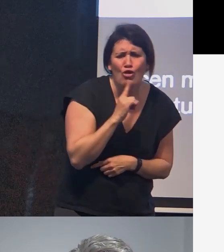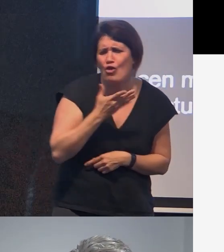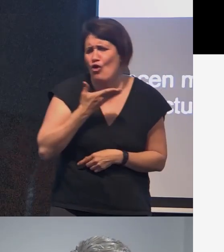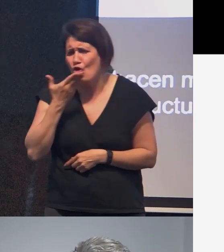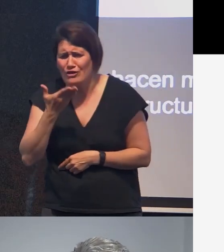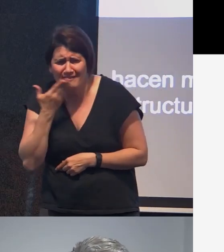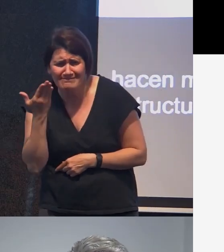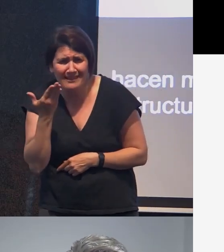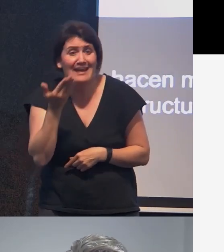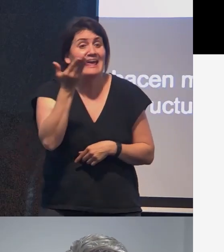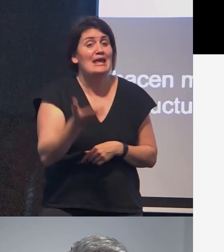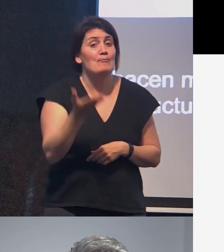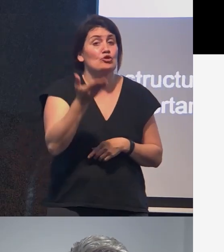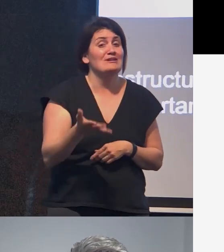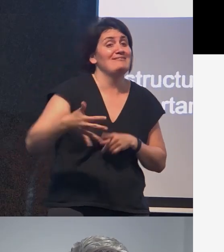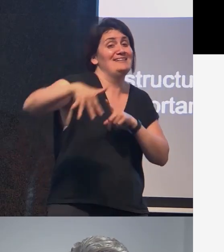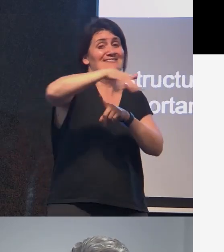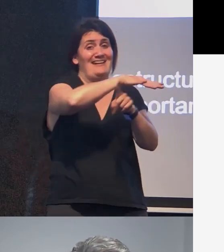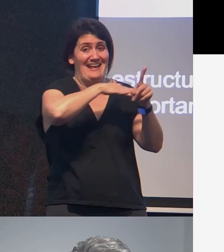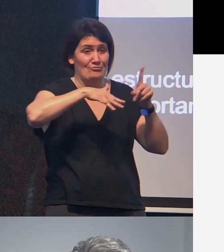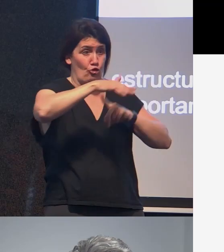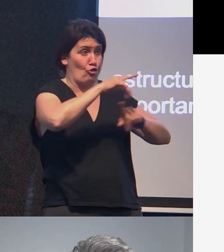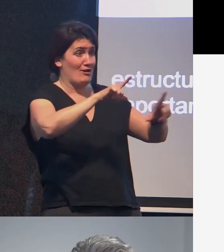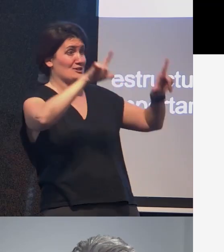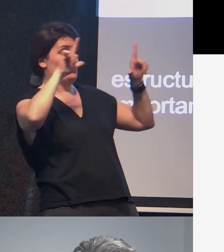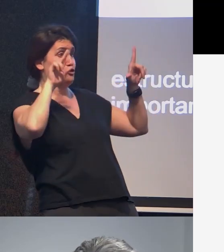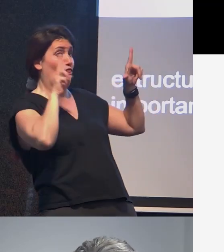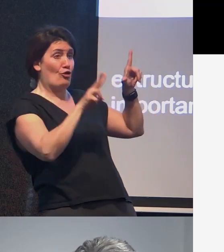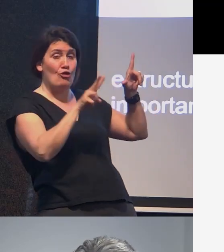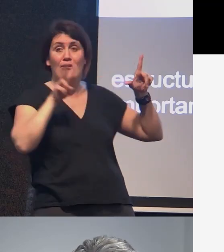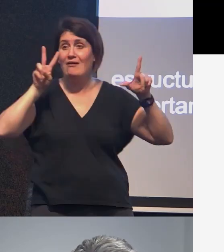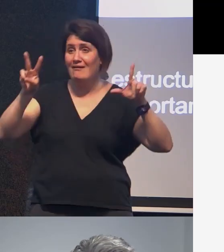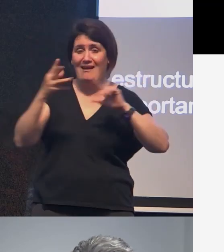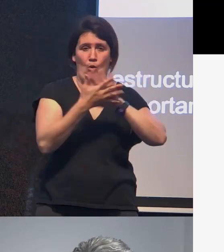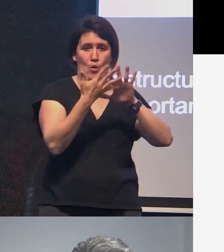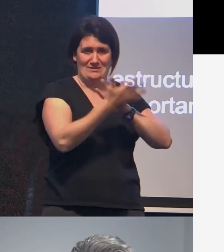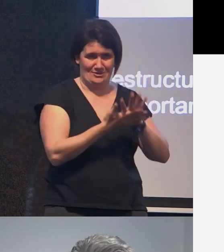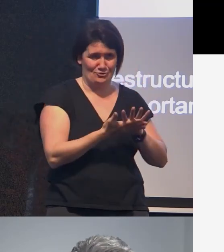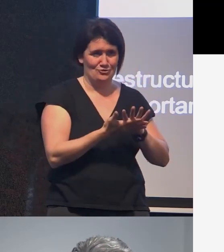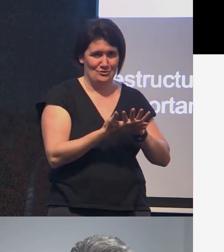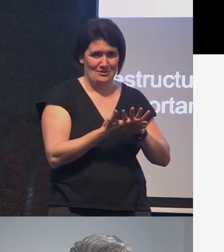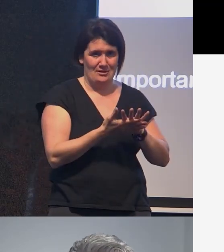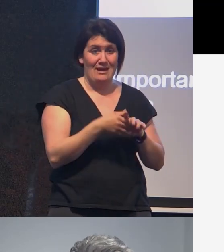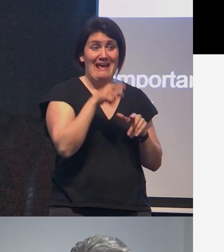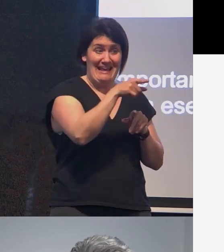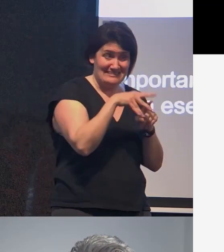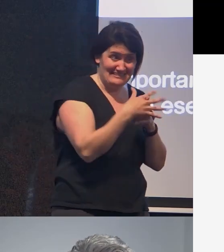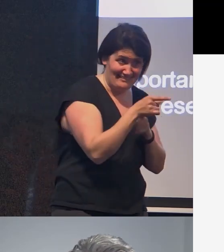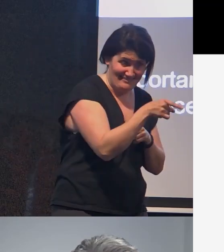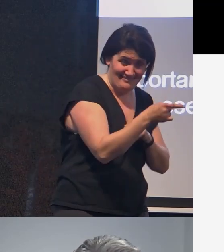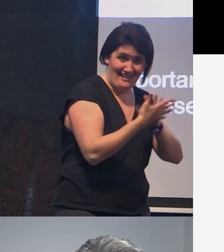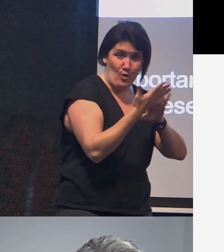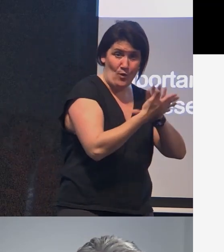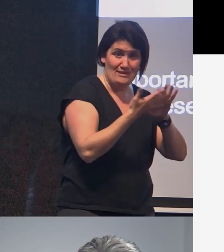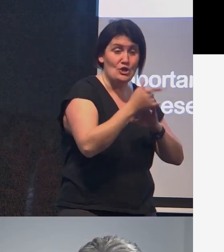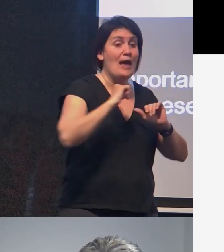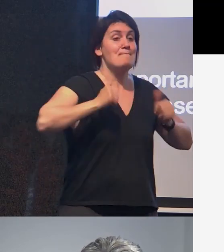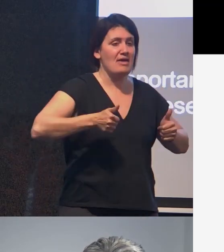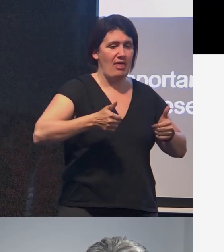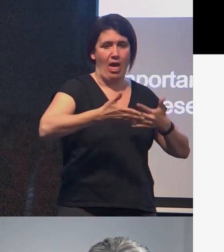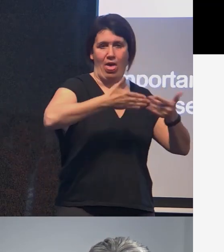oyente, lo importante es que tenga la exposición a la lengua de signos y en ese caso empieza a